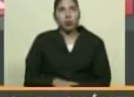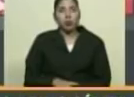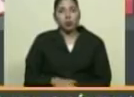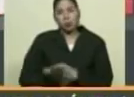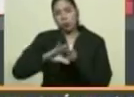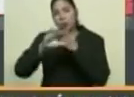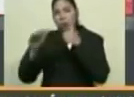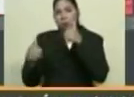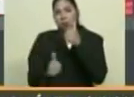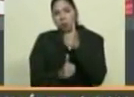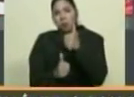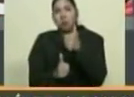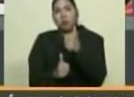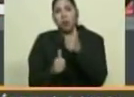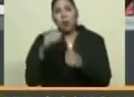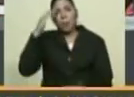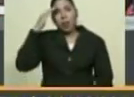subteniente.